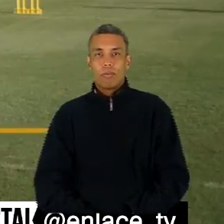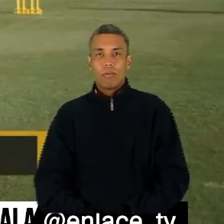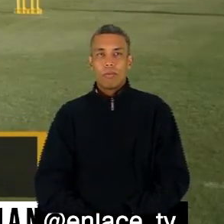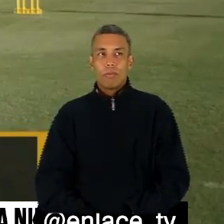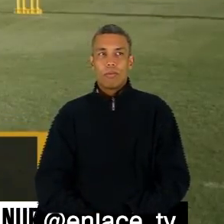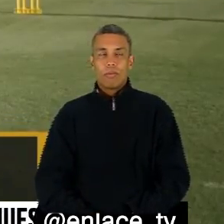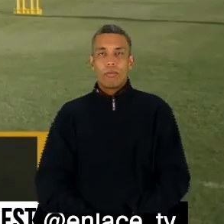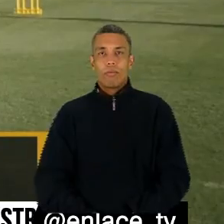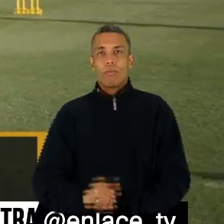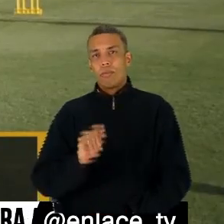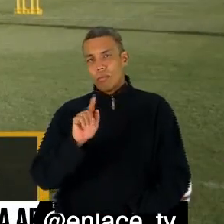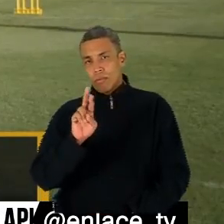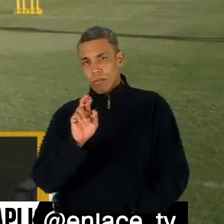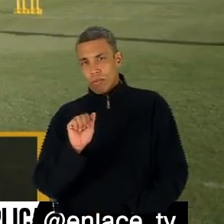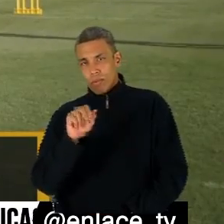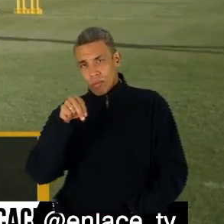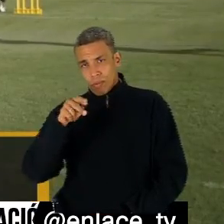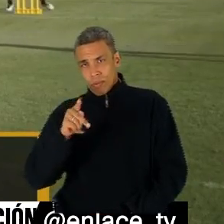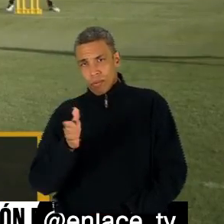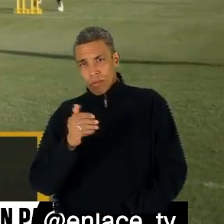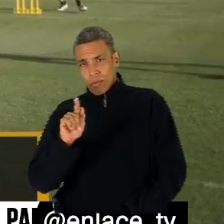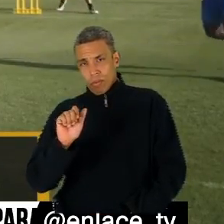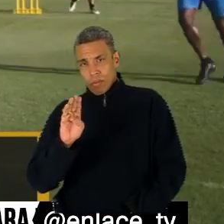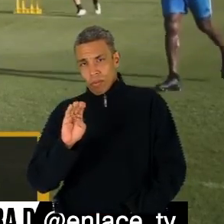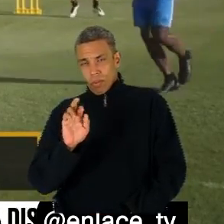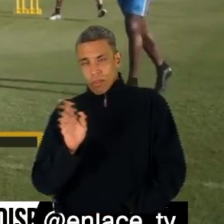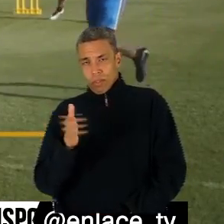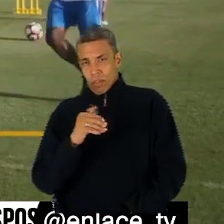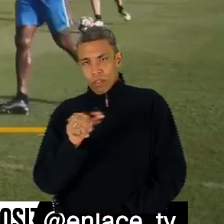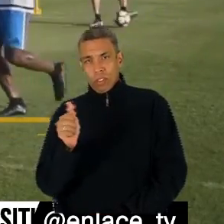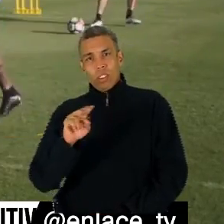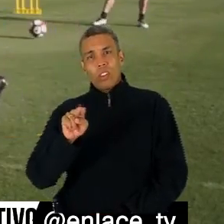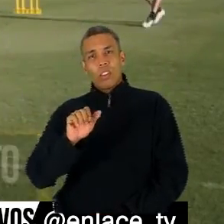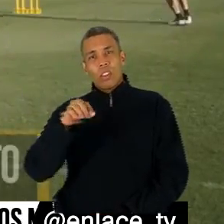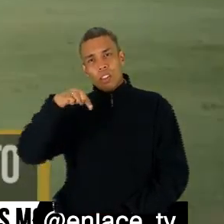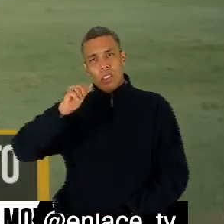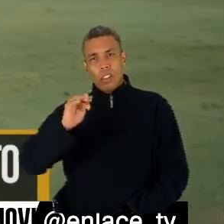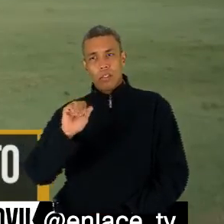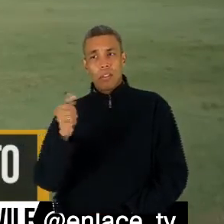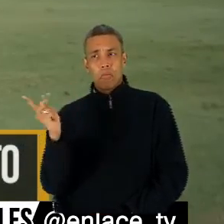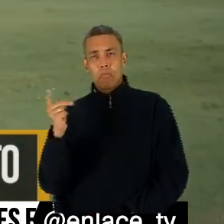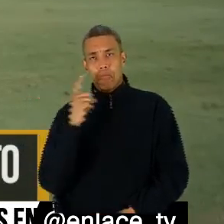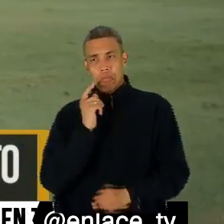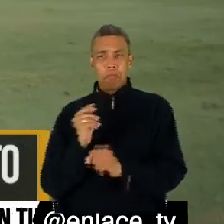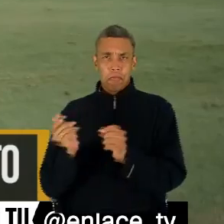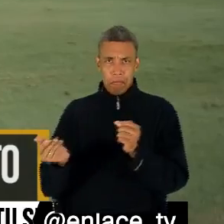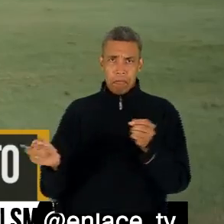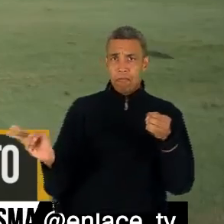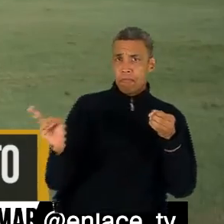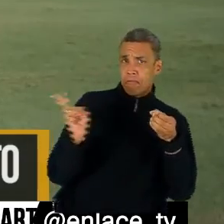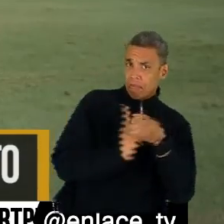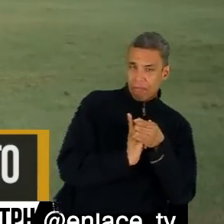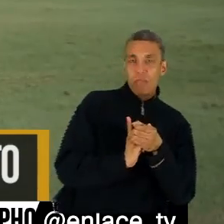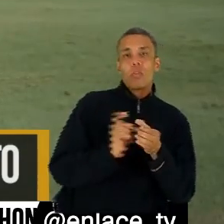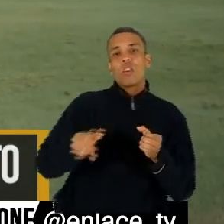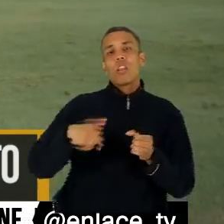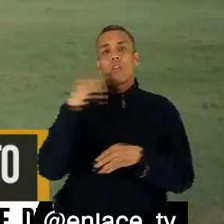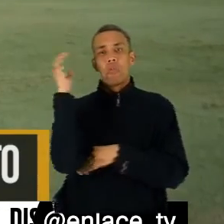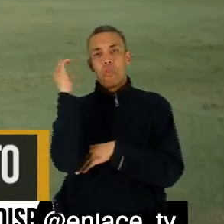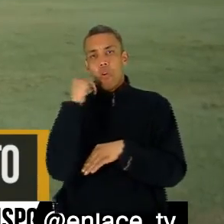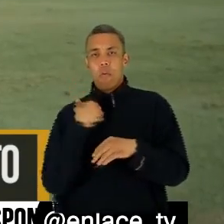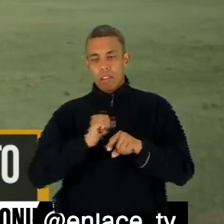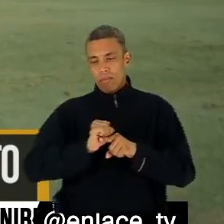Frank Fabra, Daniel Torres y Robinson Zapata se unieron a la concentración de la tricolor en horas de la mañana. Entre tanto, jugadores que llegaron desde el domingo y